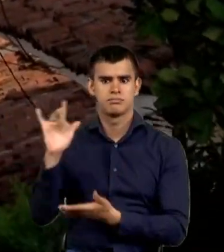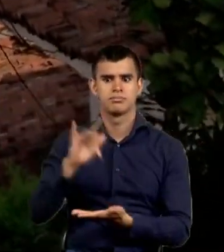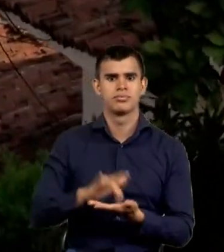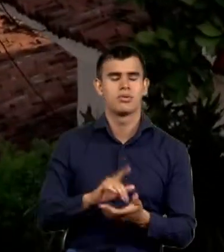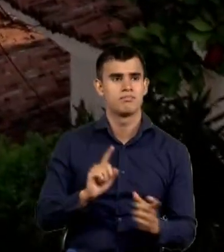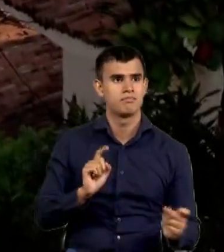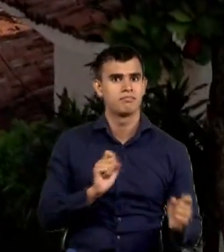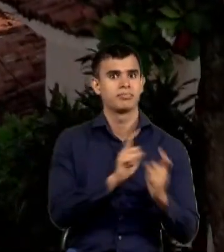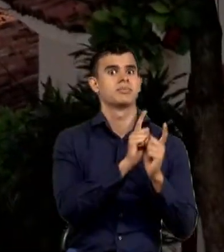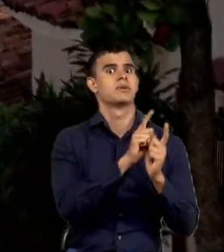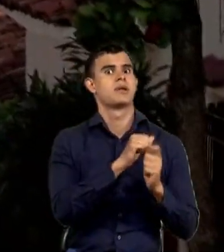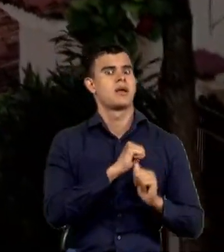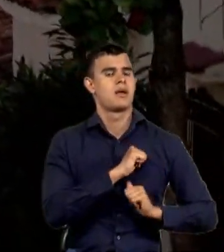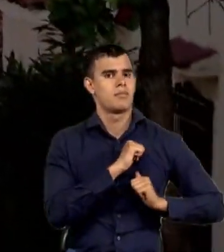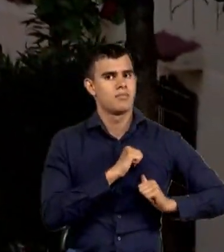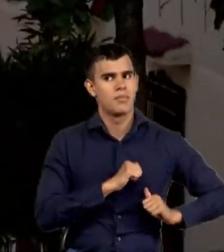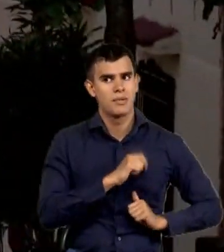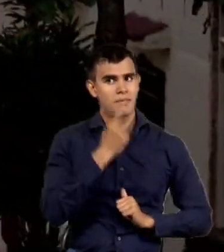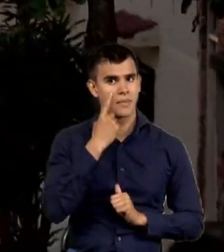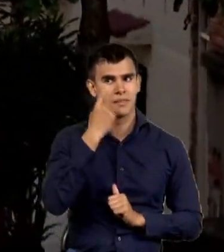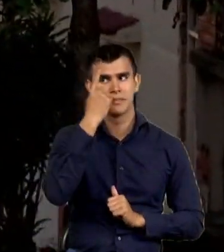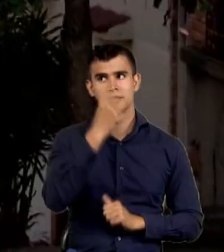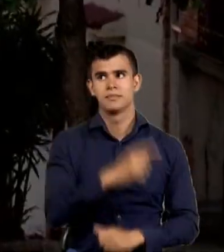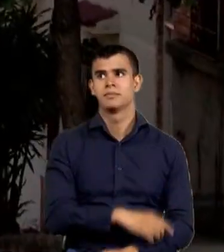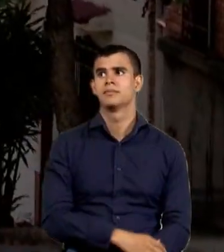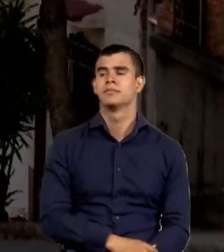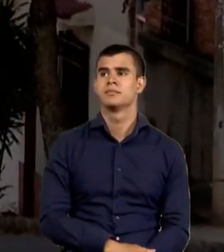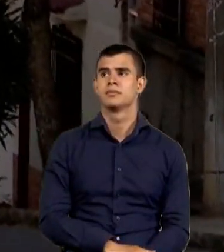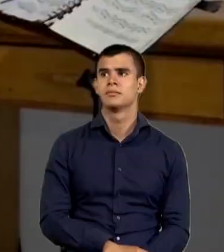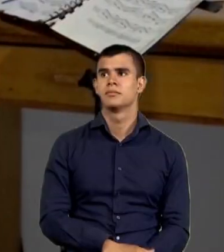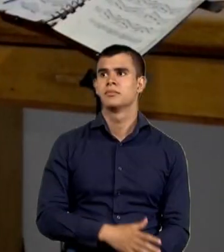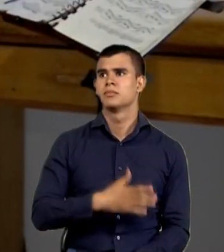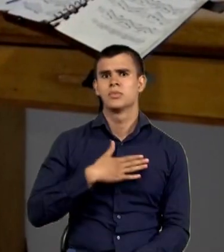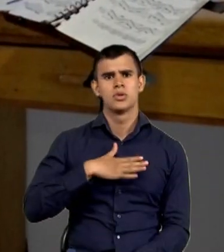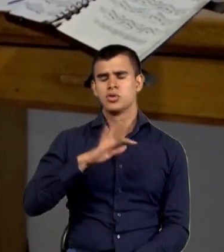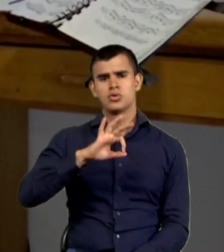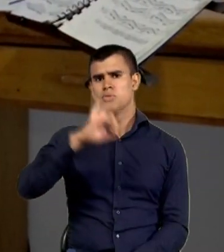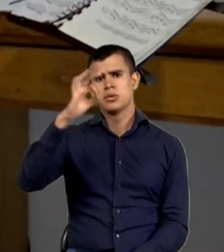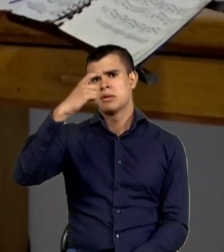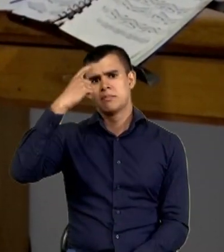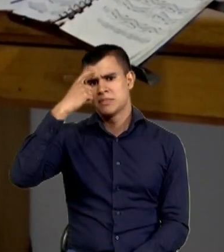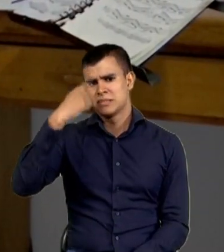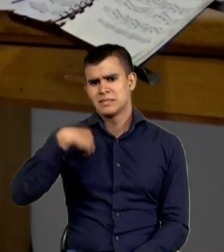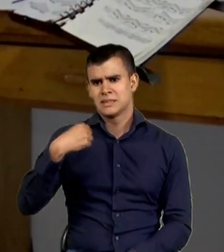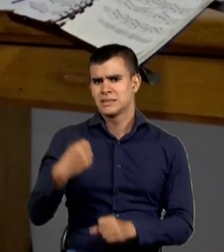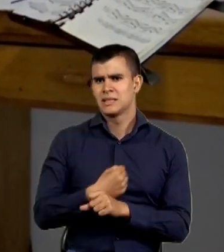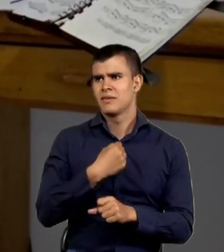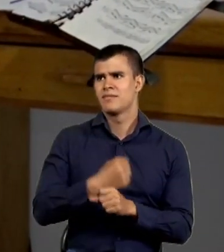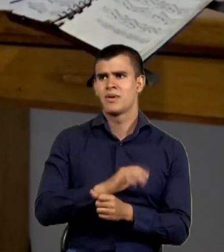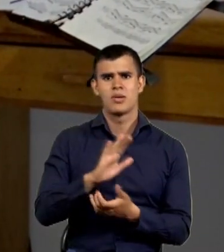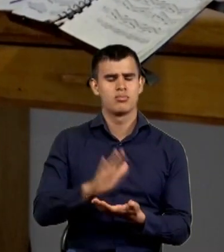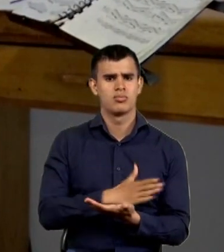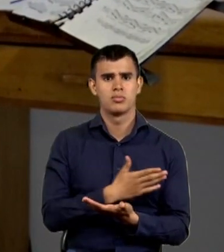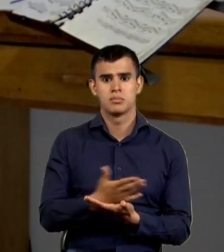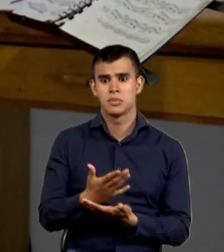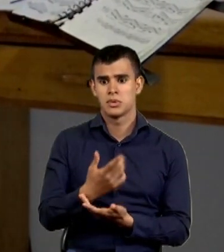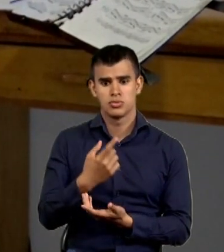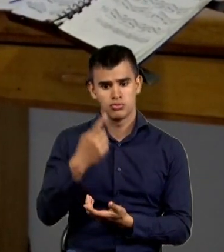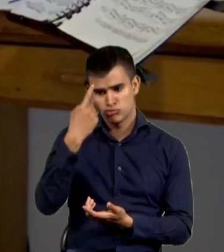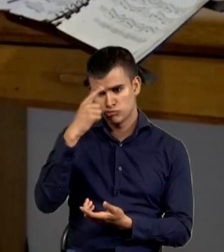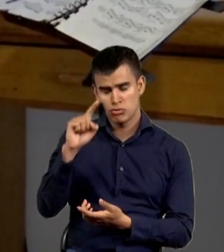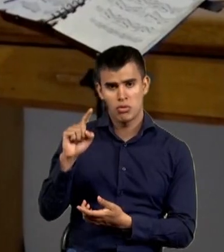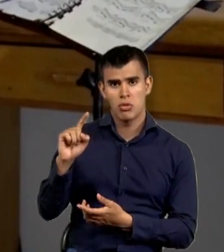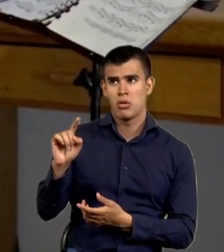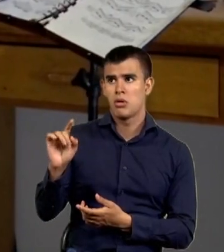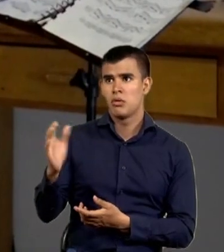sería el amor de su vida. Fue así una casualidad, la verdad, que yo la música, yo no, nunca he pensado ser músico en mi vida. Fue algo